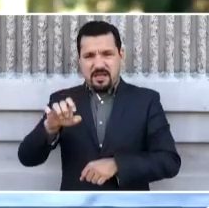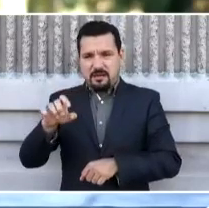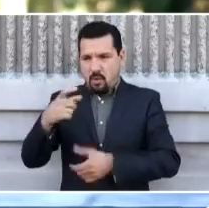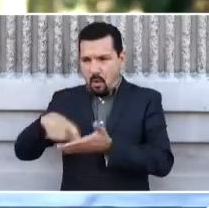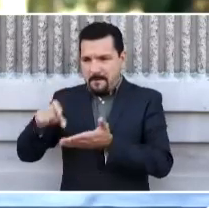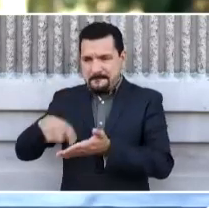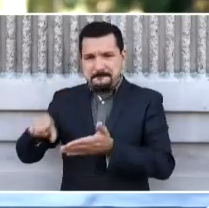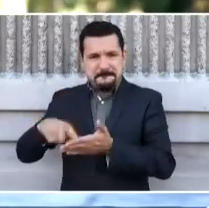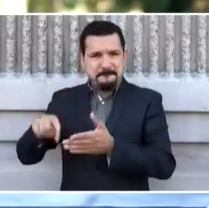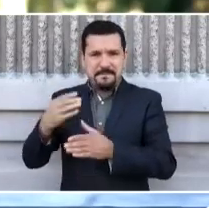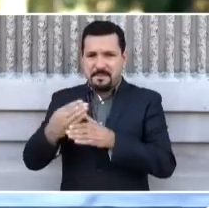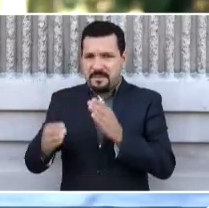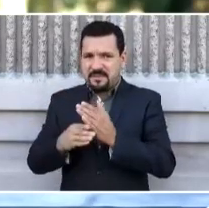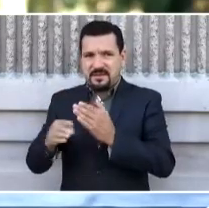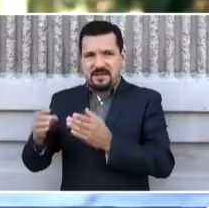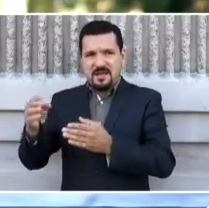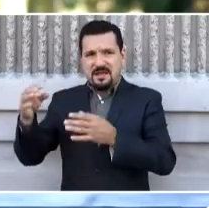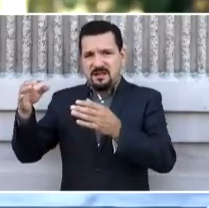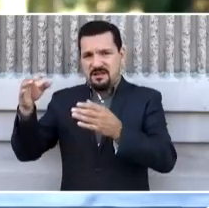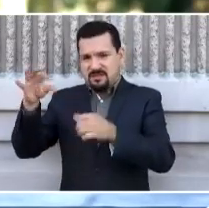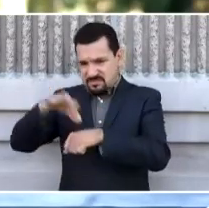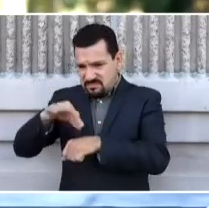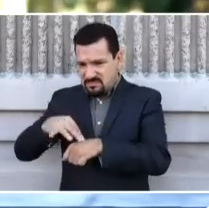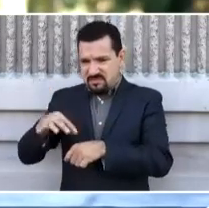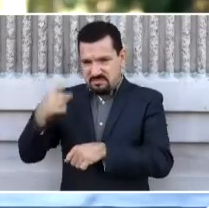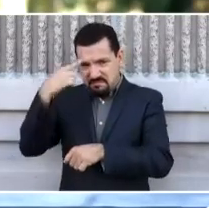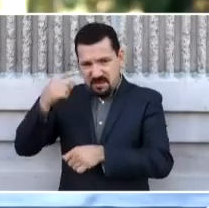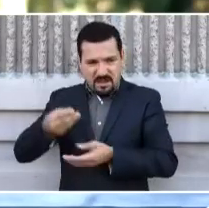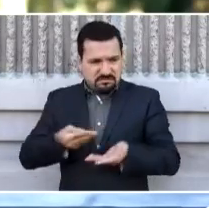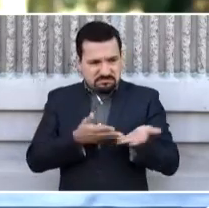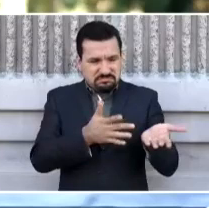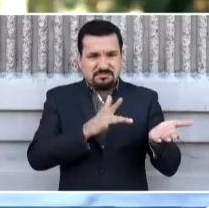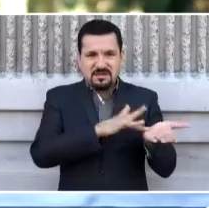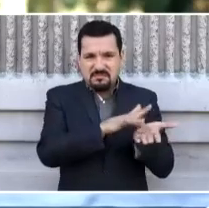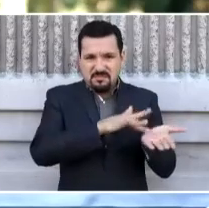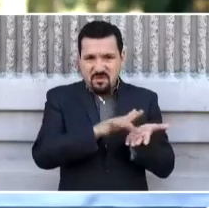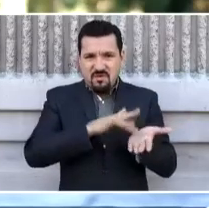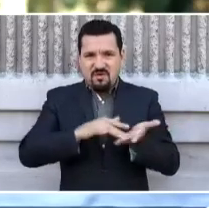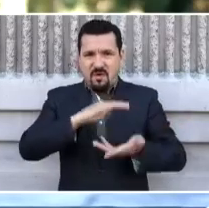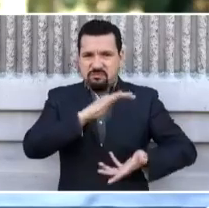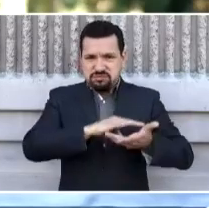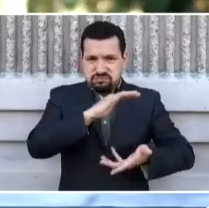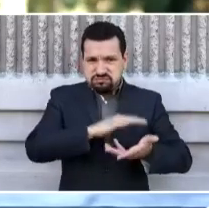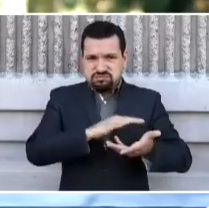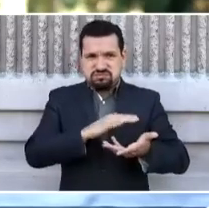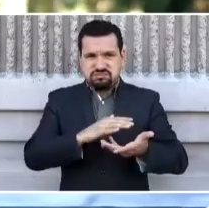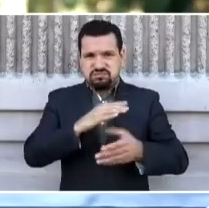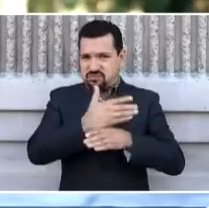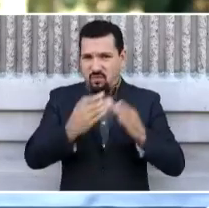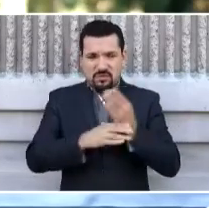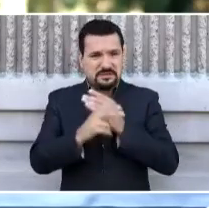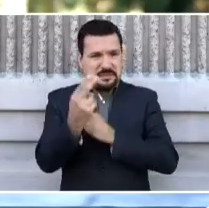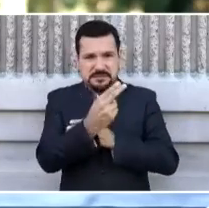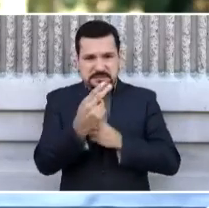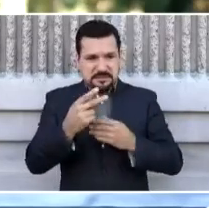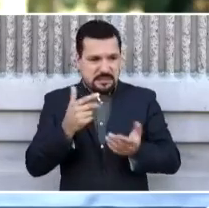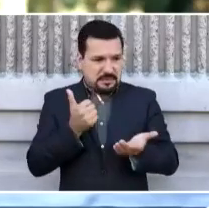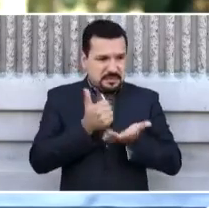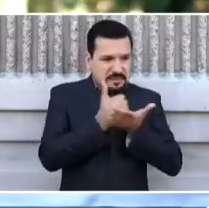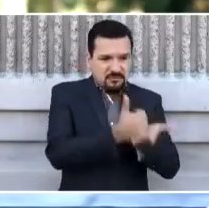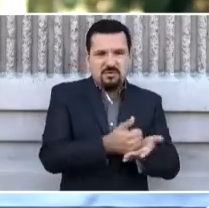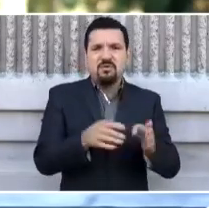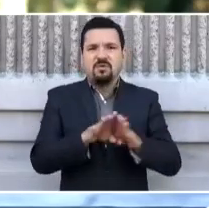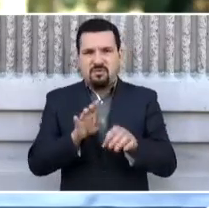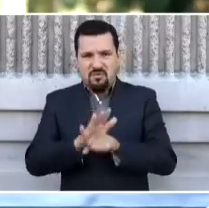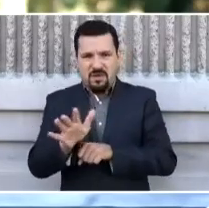médico. El equipo de primera línea de batalla vital para la atención de un paciente COVID, como lo